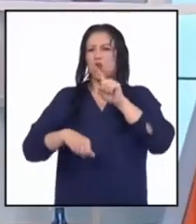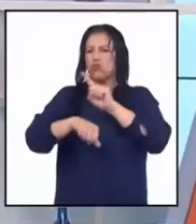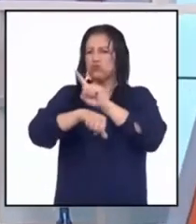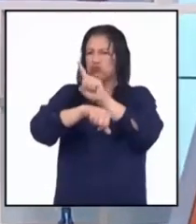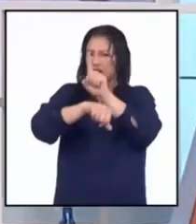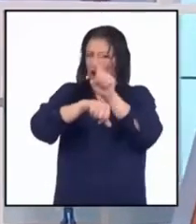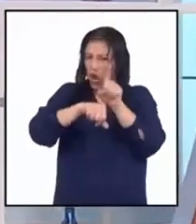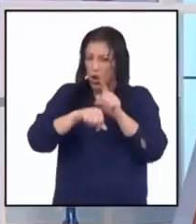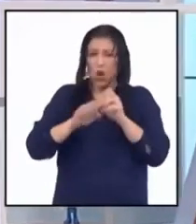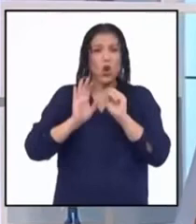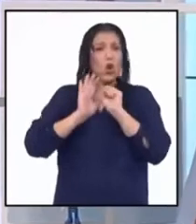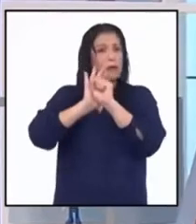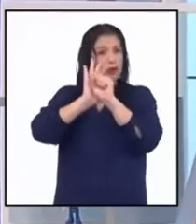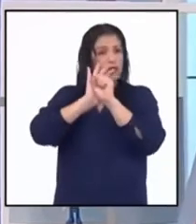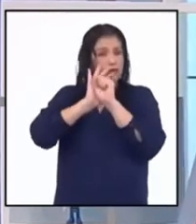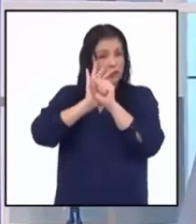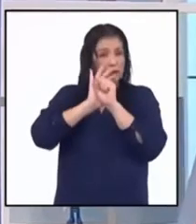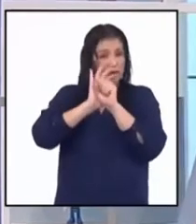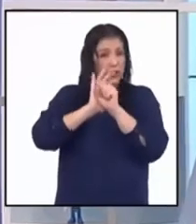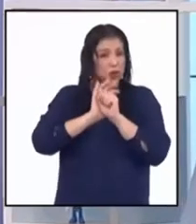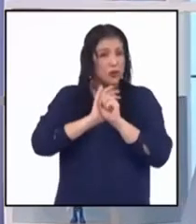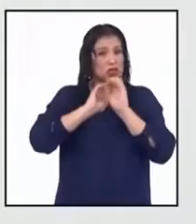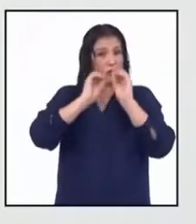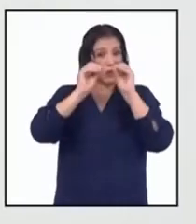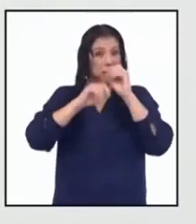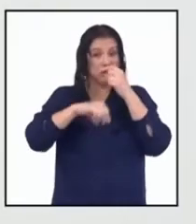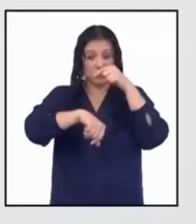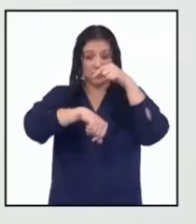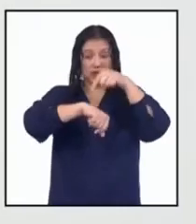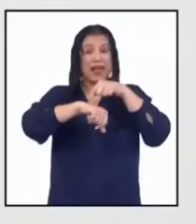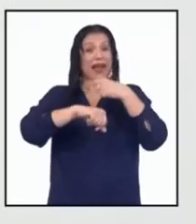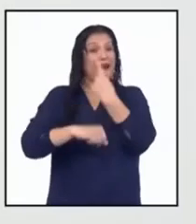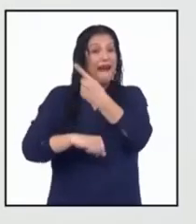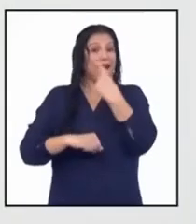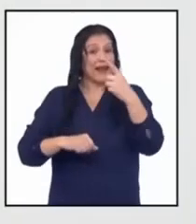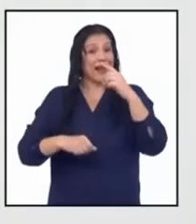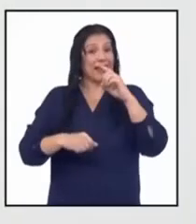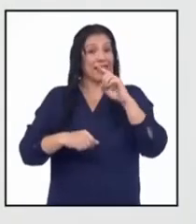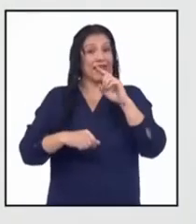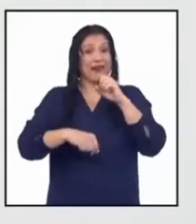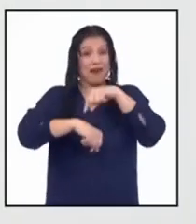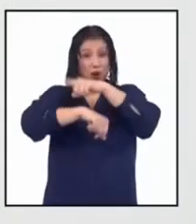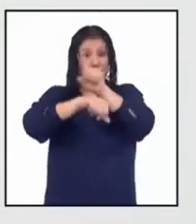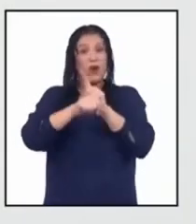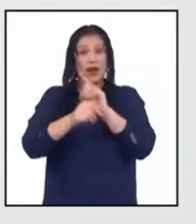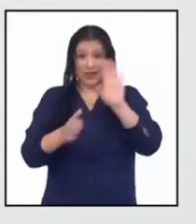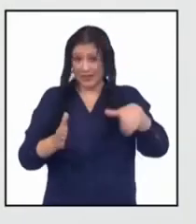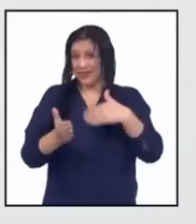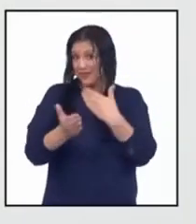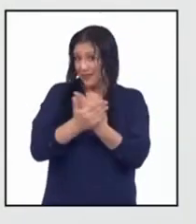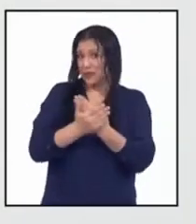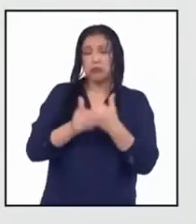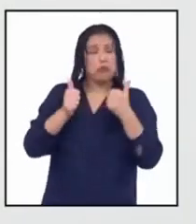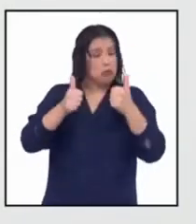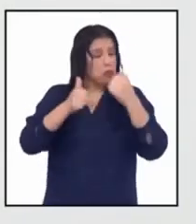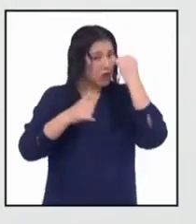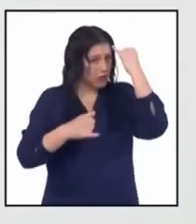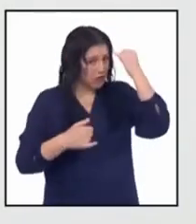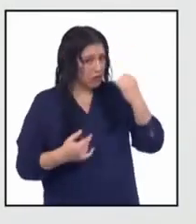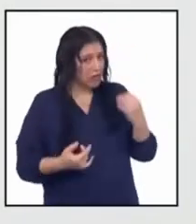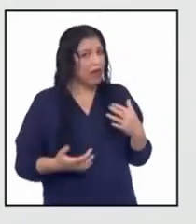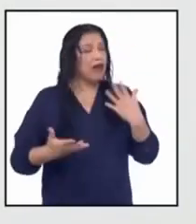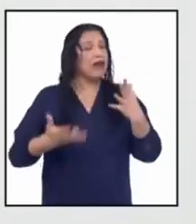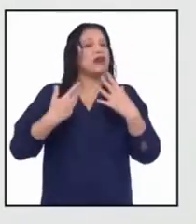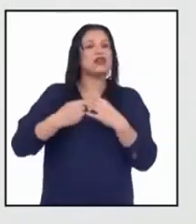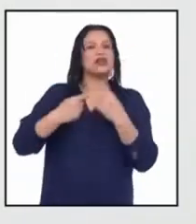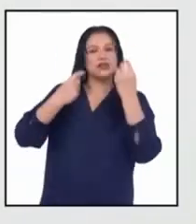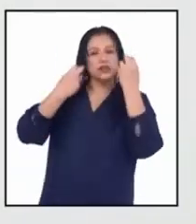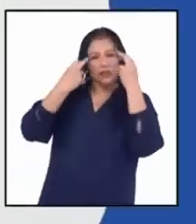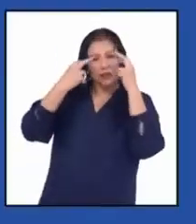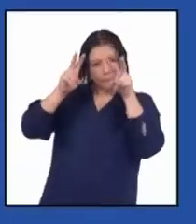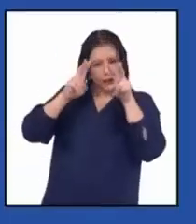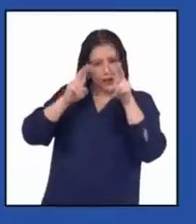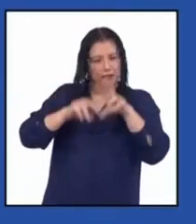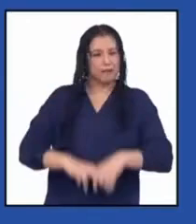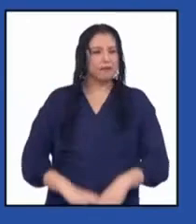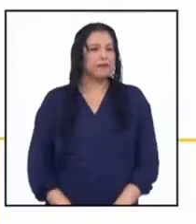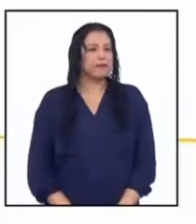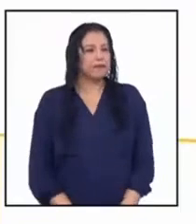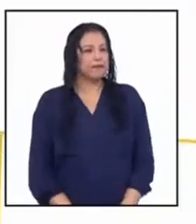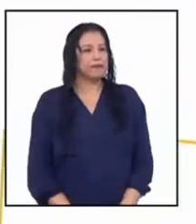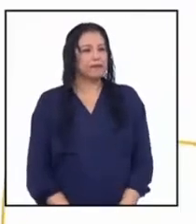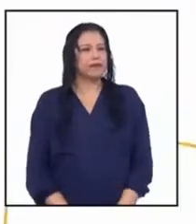al indicar las cantidades en cada hora de llegada? Buena idea. Entonces, nuestro pictograma sería